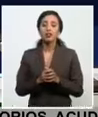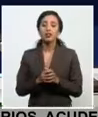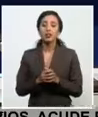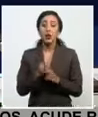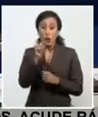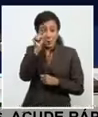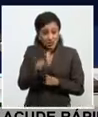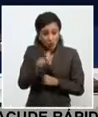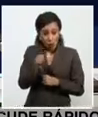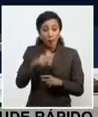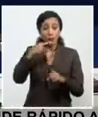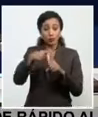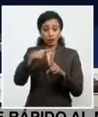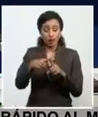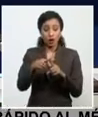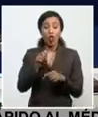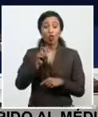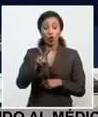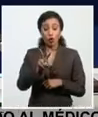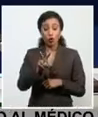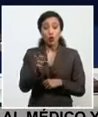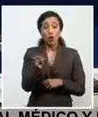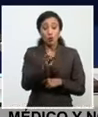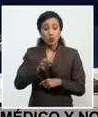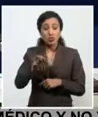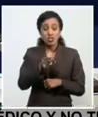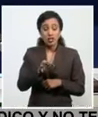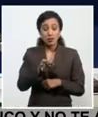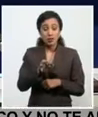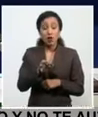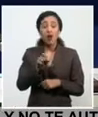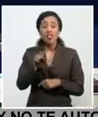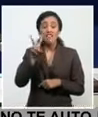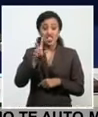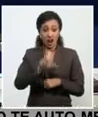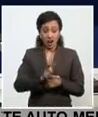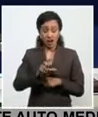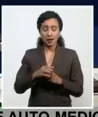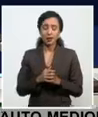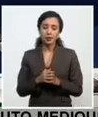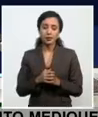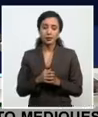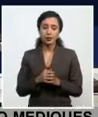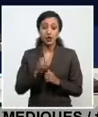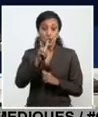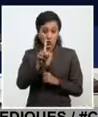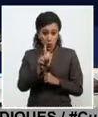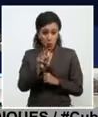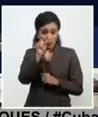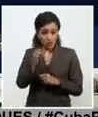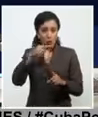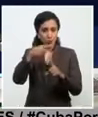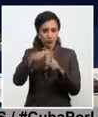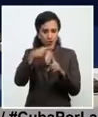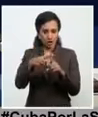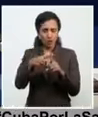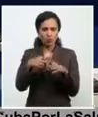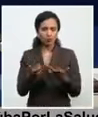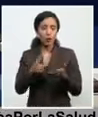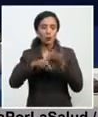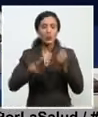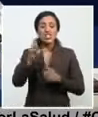2 en el municipio Santa Clara de la provincia de Villa Clara y se diagnostica 1 caso en la provincia de